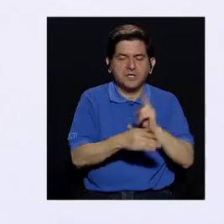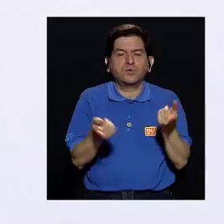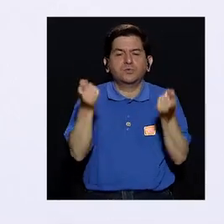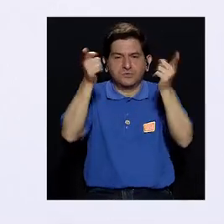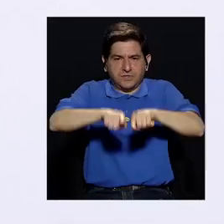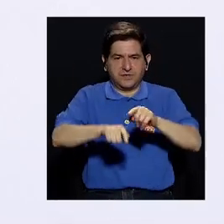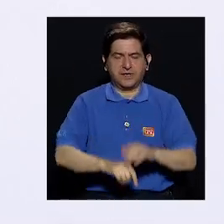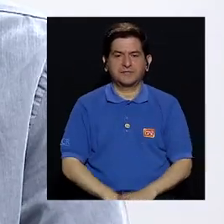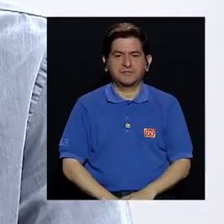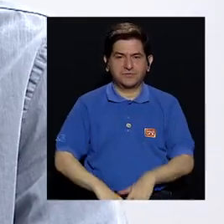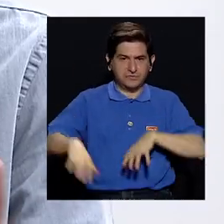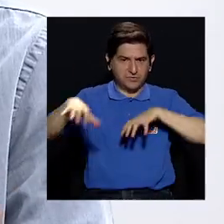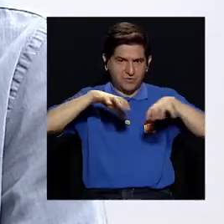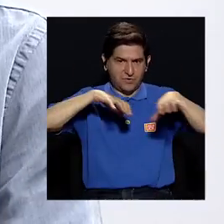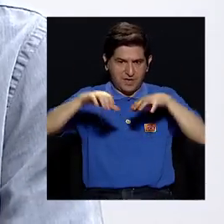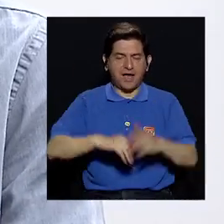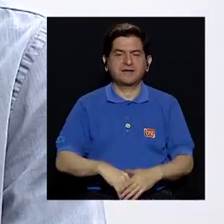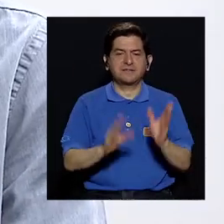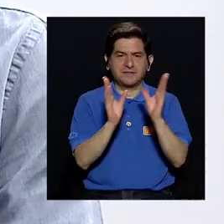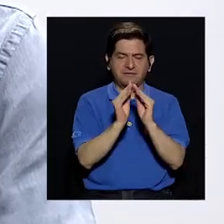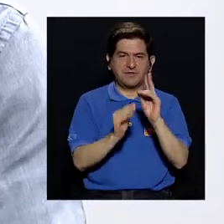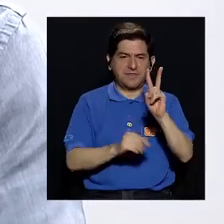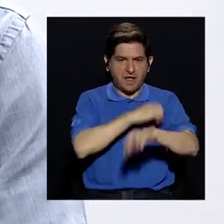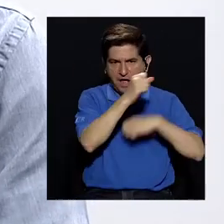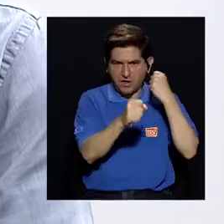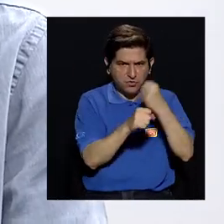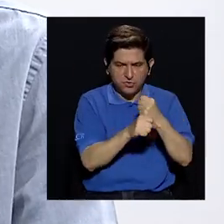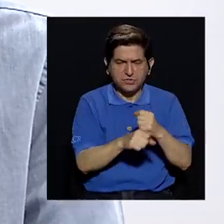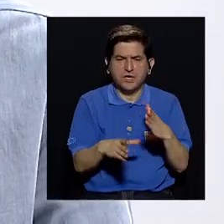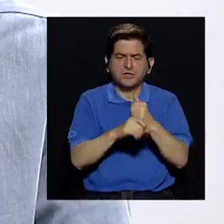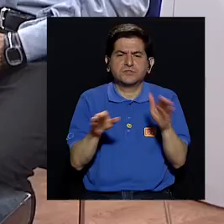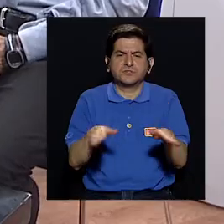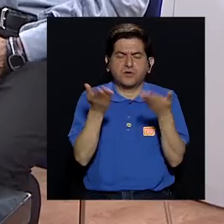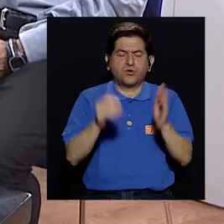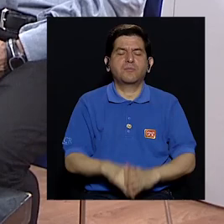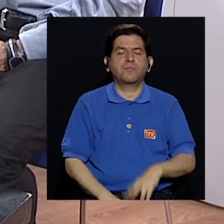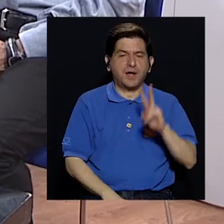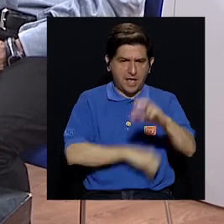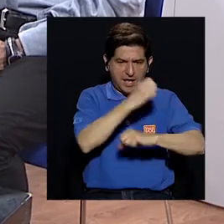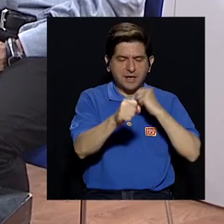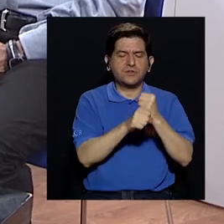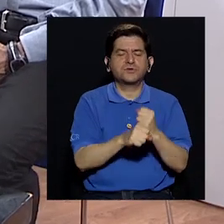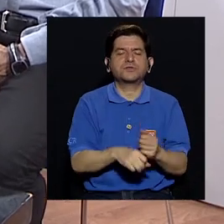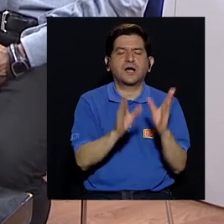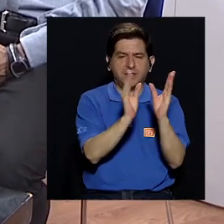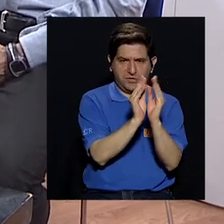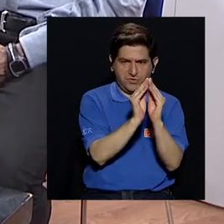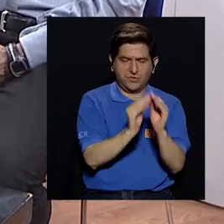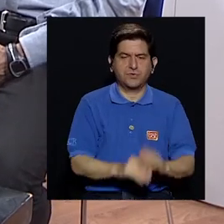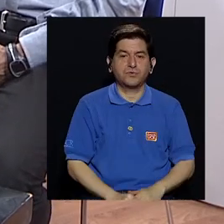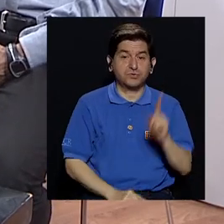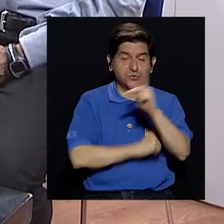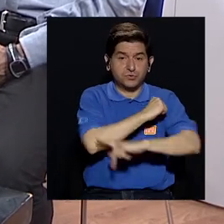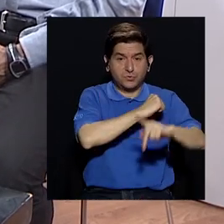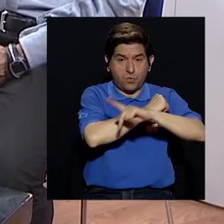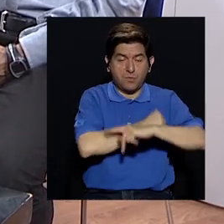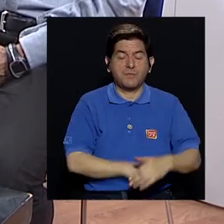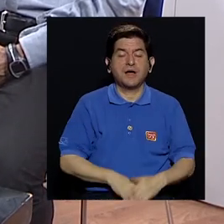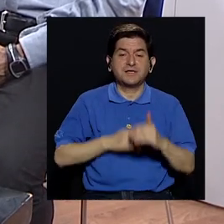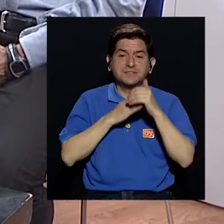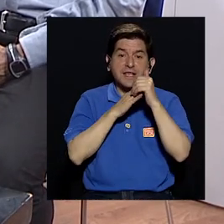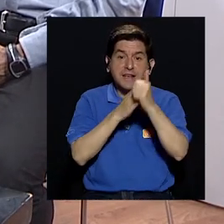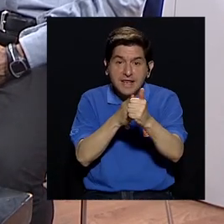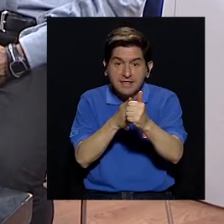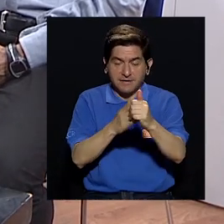este tipo de caso y las actividades estos simposios cada dos años como los reales hay simposios cada dos años y cada dos años hay un país que es el